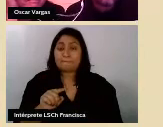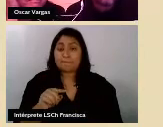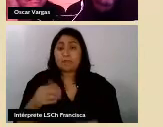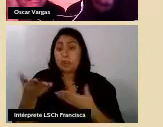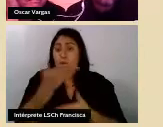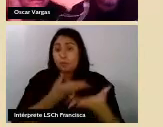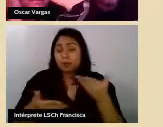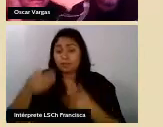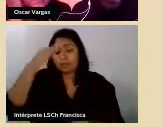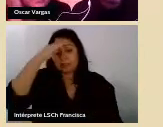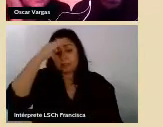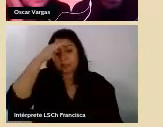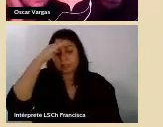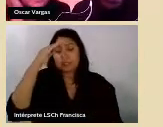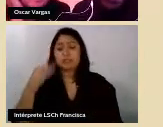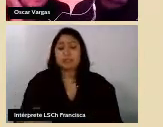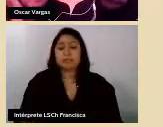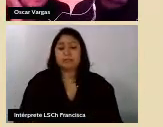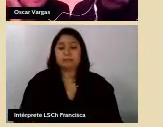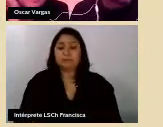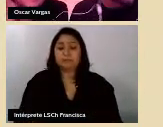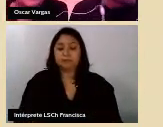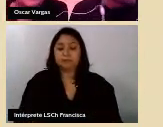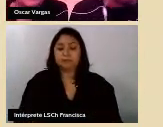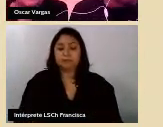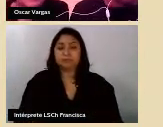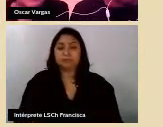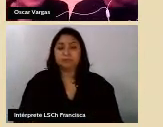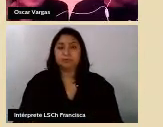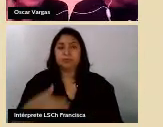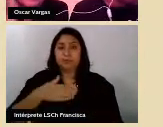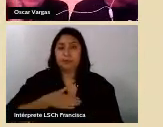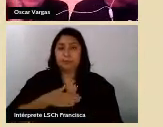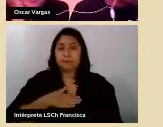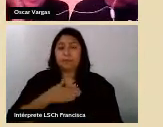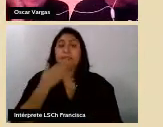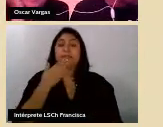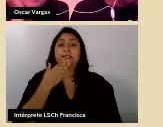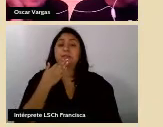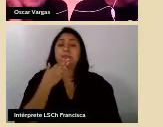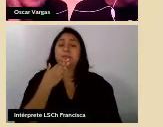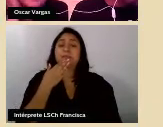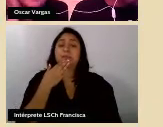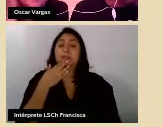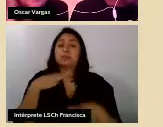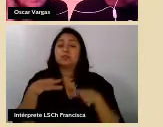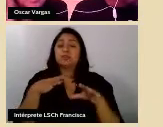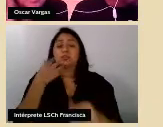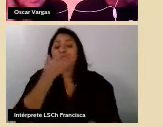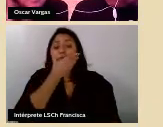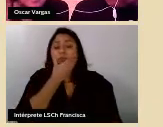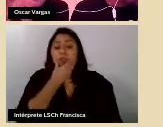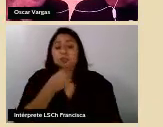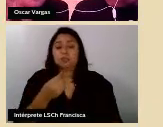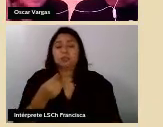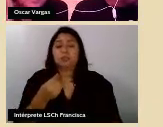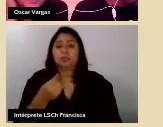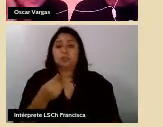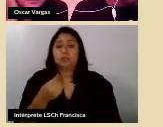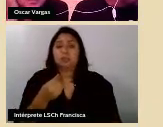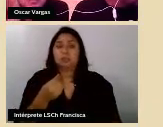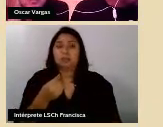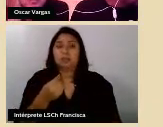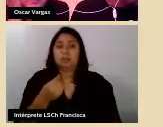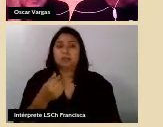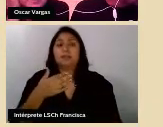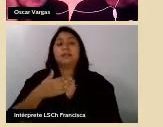muestra. Sí, también fue algo maravilloso que me pusieran